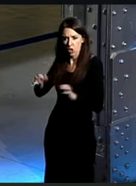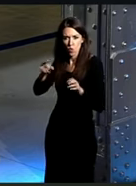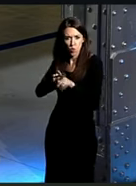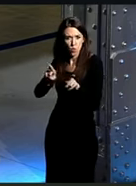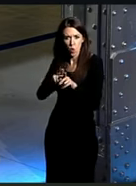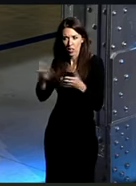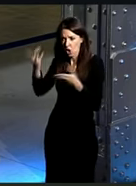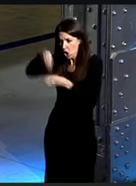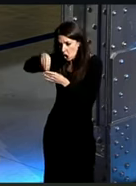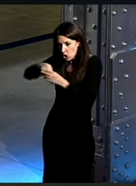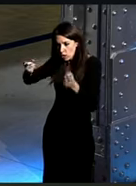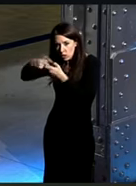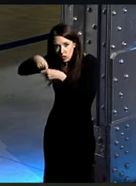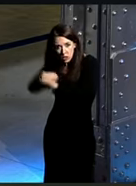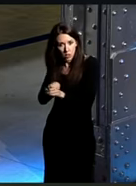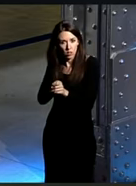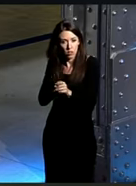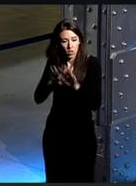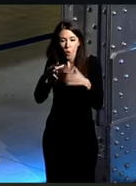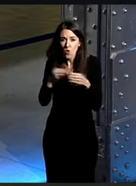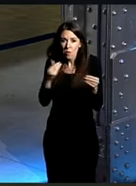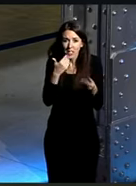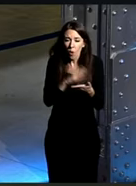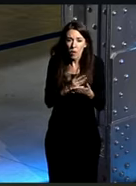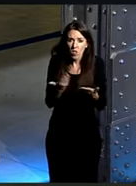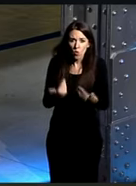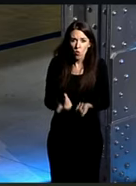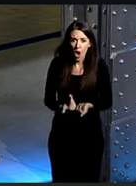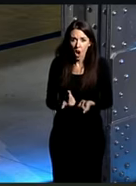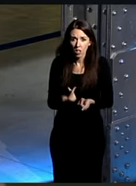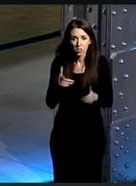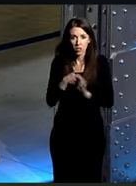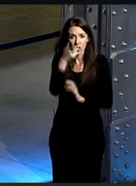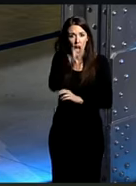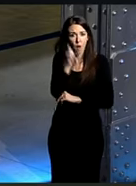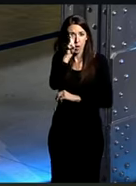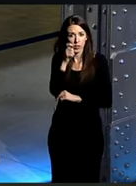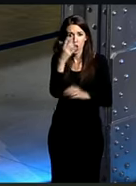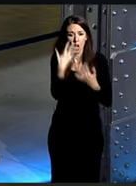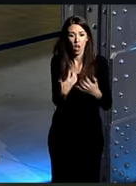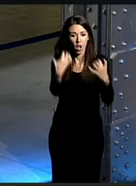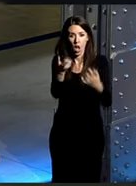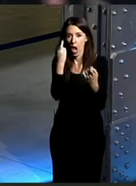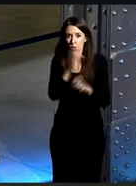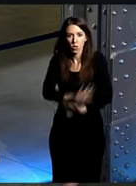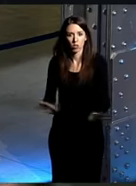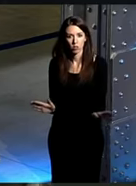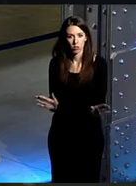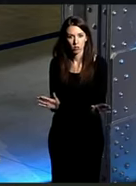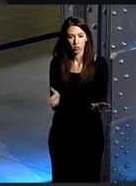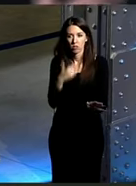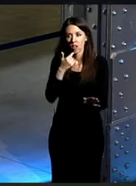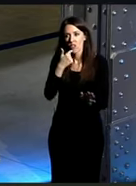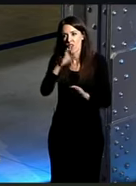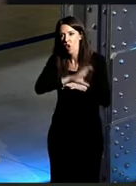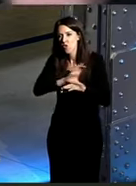Frankenstein, porque todos se meten. En la universidad no hay ninguna mediación. Está el docente y los alumnos. Hay algo que se llama programa, hay algo